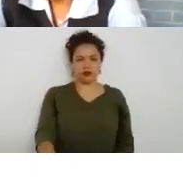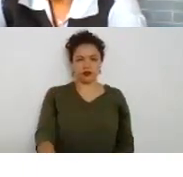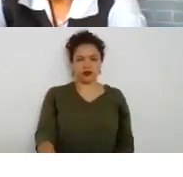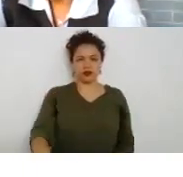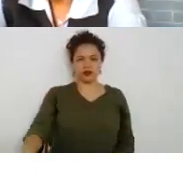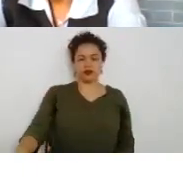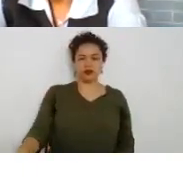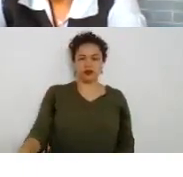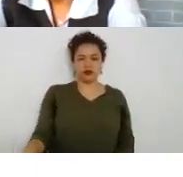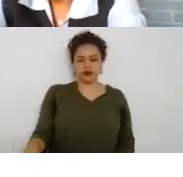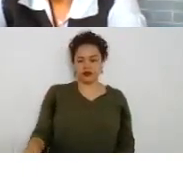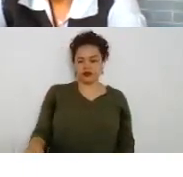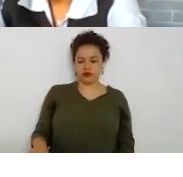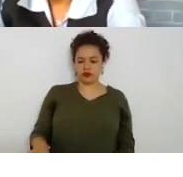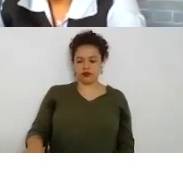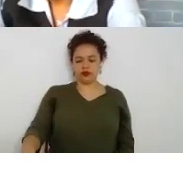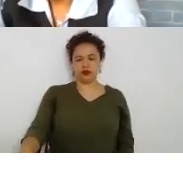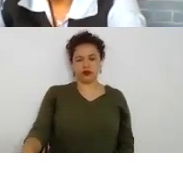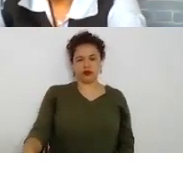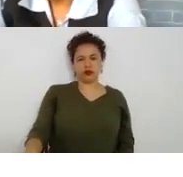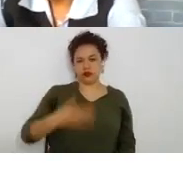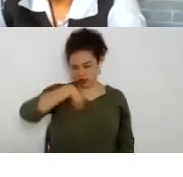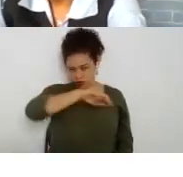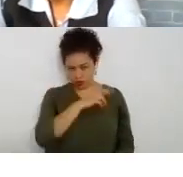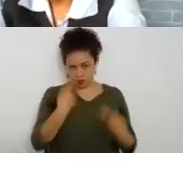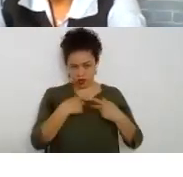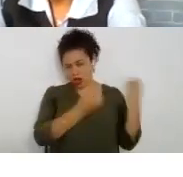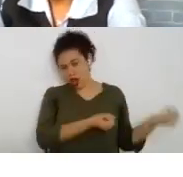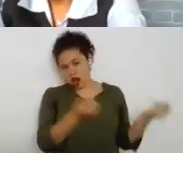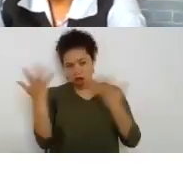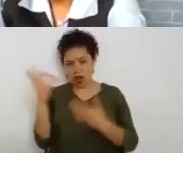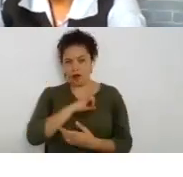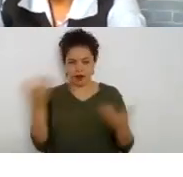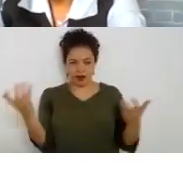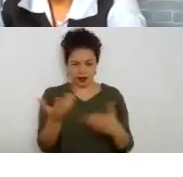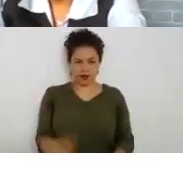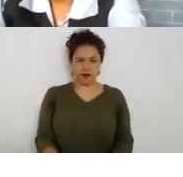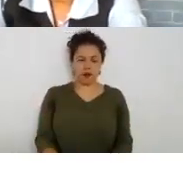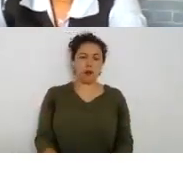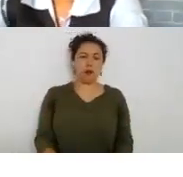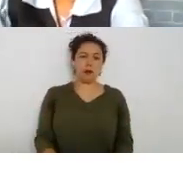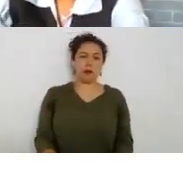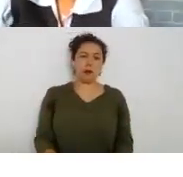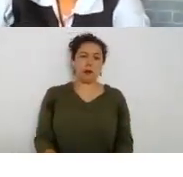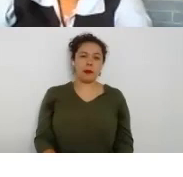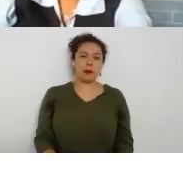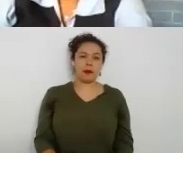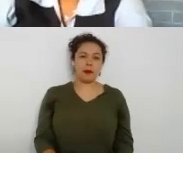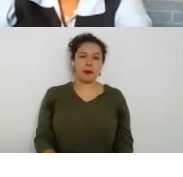para nosotros poder realizar un traslado de la víctima y demás, tenemos que considerar algunos aspectos.